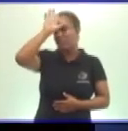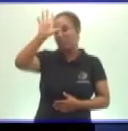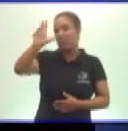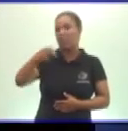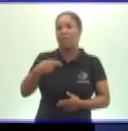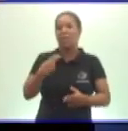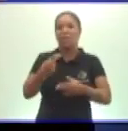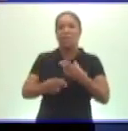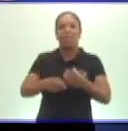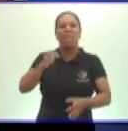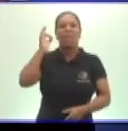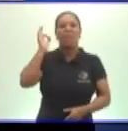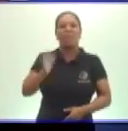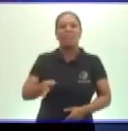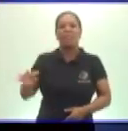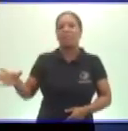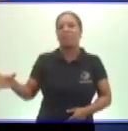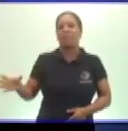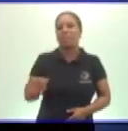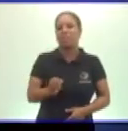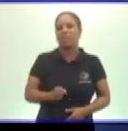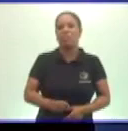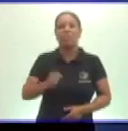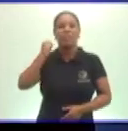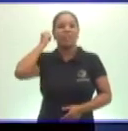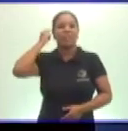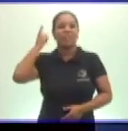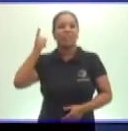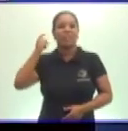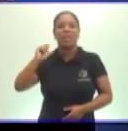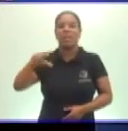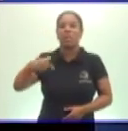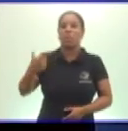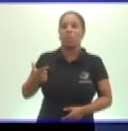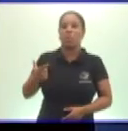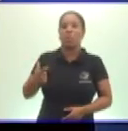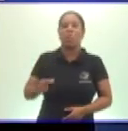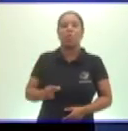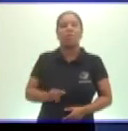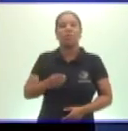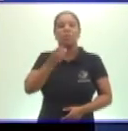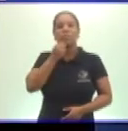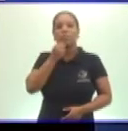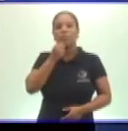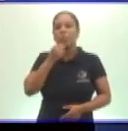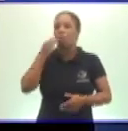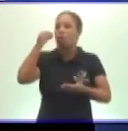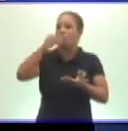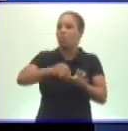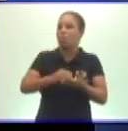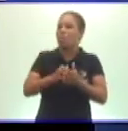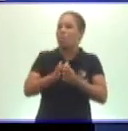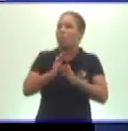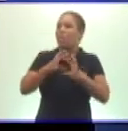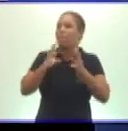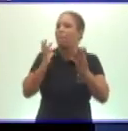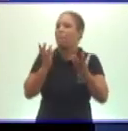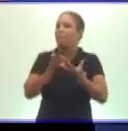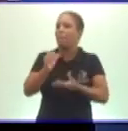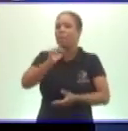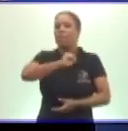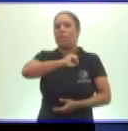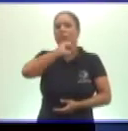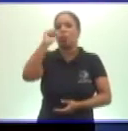la verdad absoluta, era el ideal en el cual se podía enrumbar el mundo y lograr lo que se aspira como